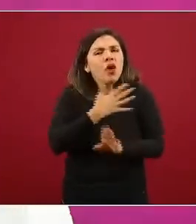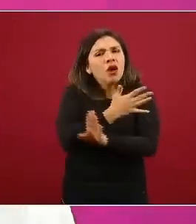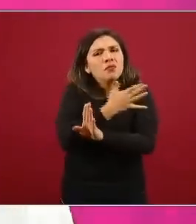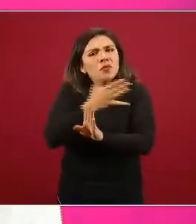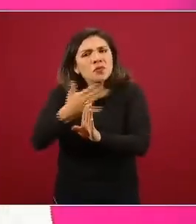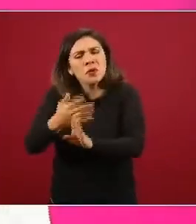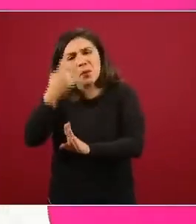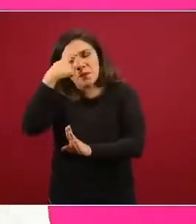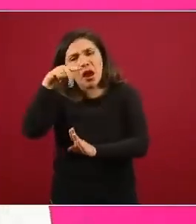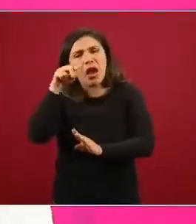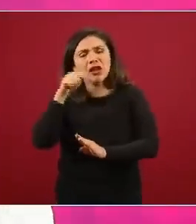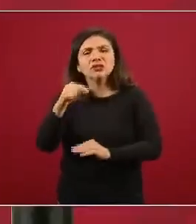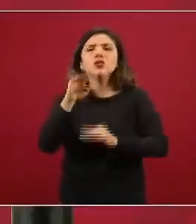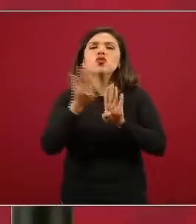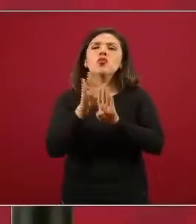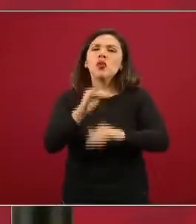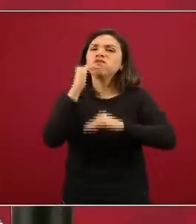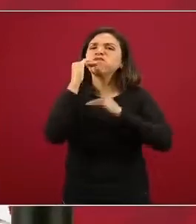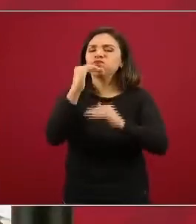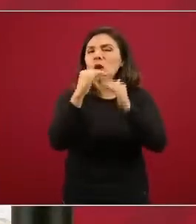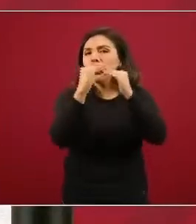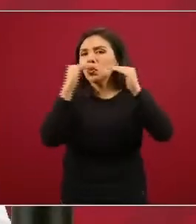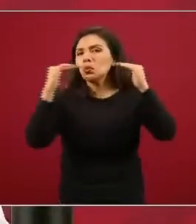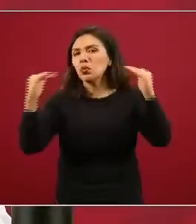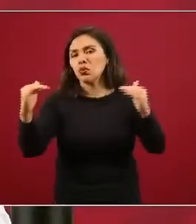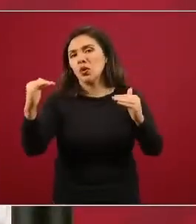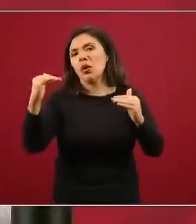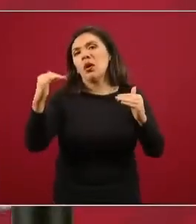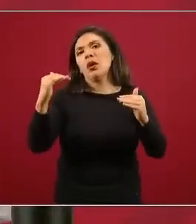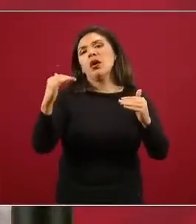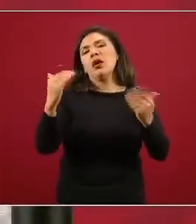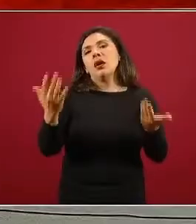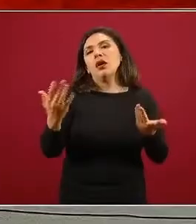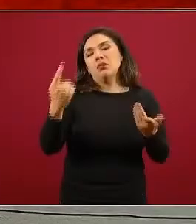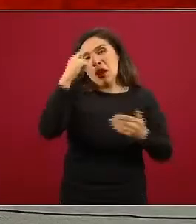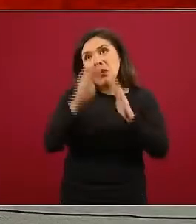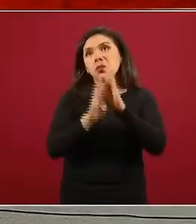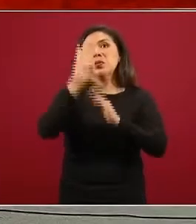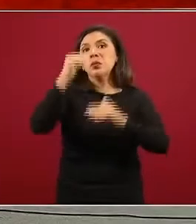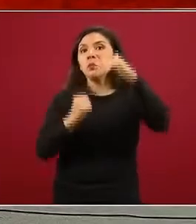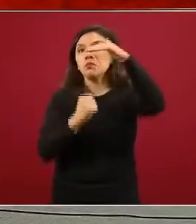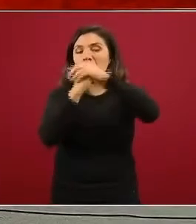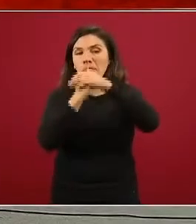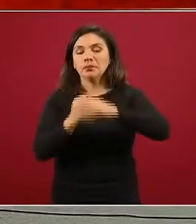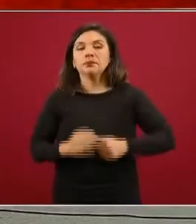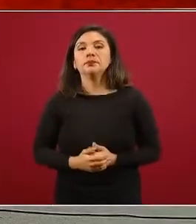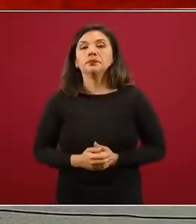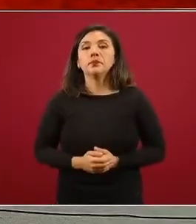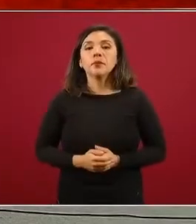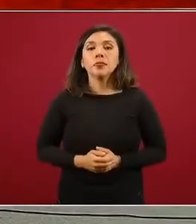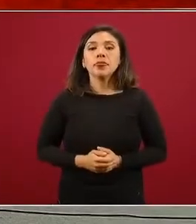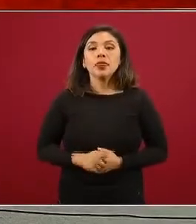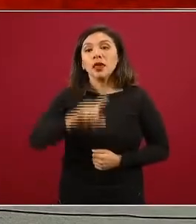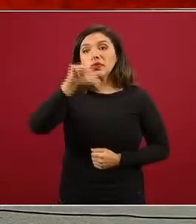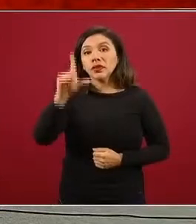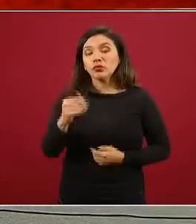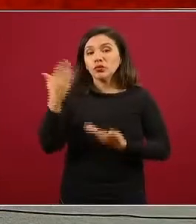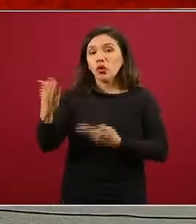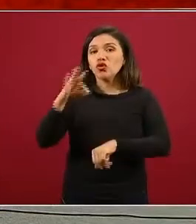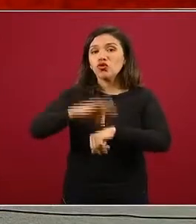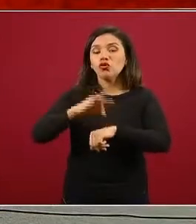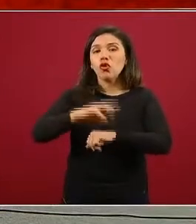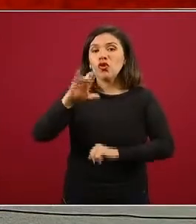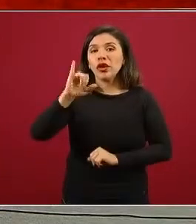que lleguen a cierto punto de su altura. Enseguida, el doctor Ricardo